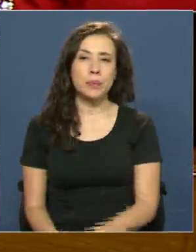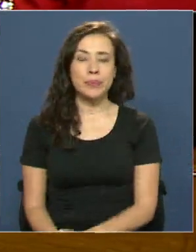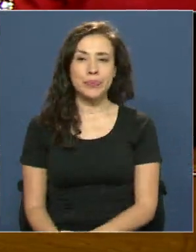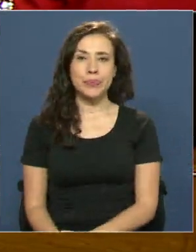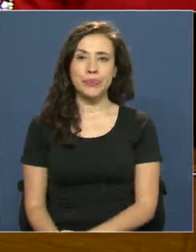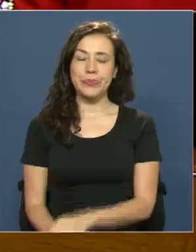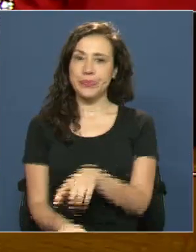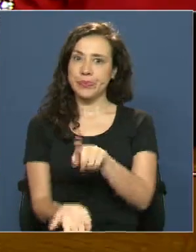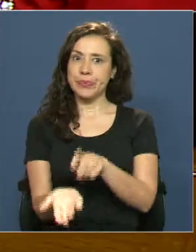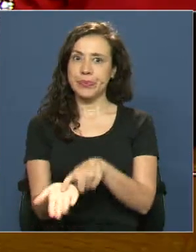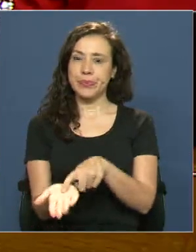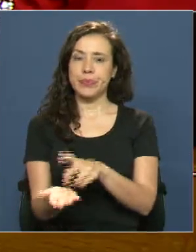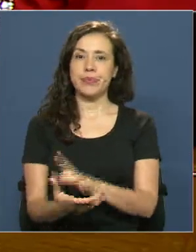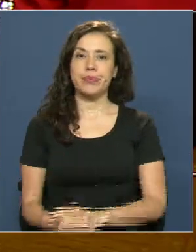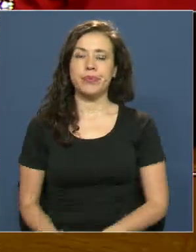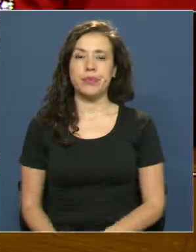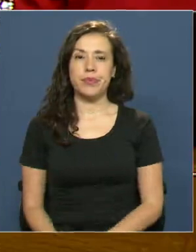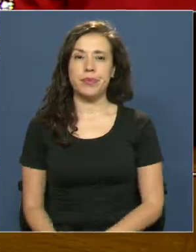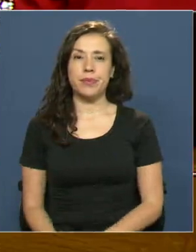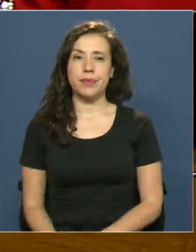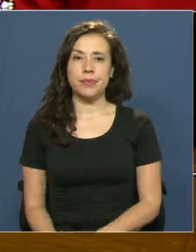votación.